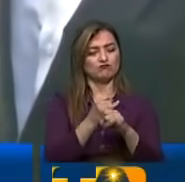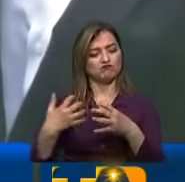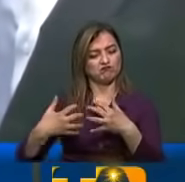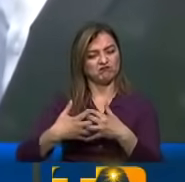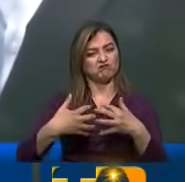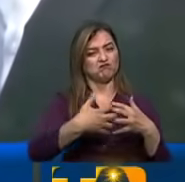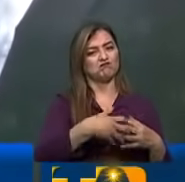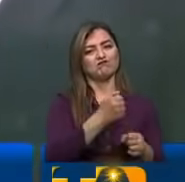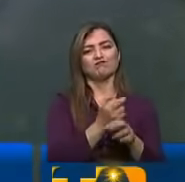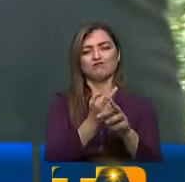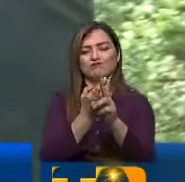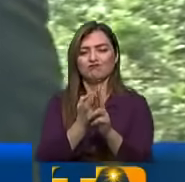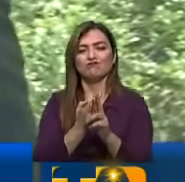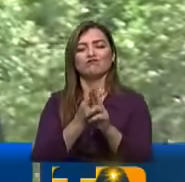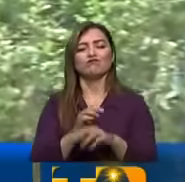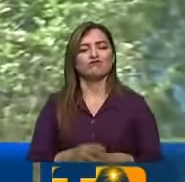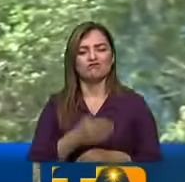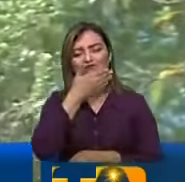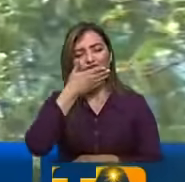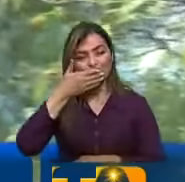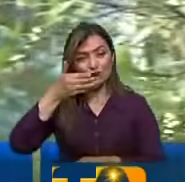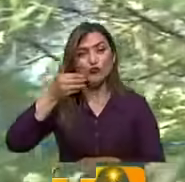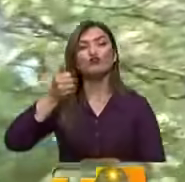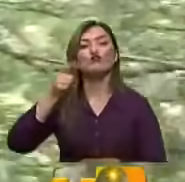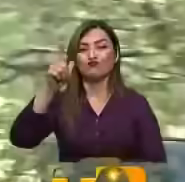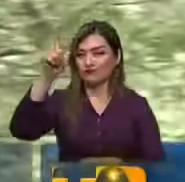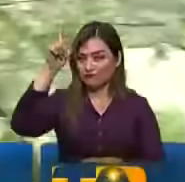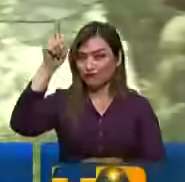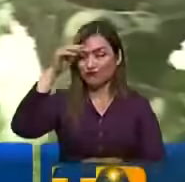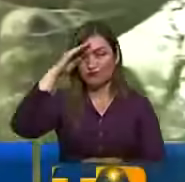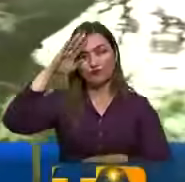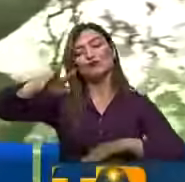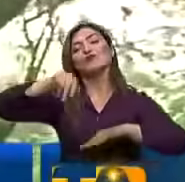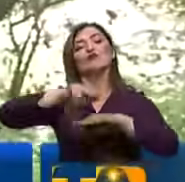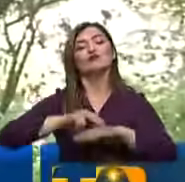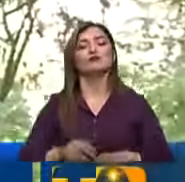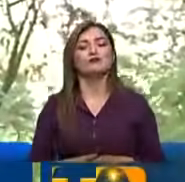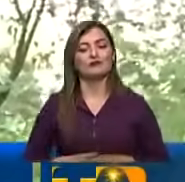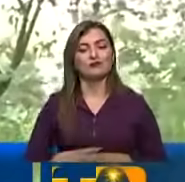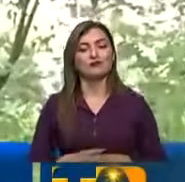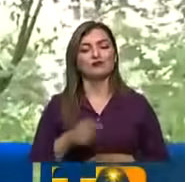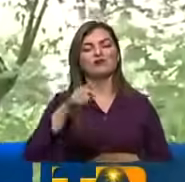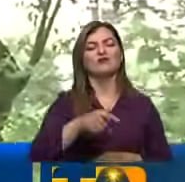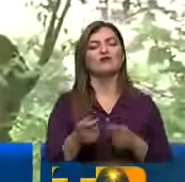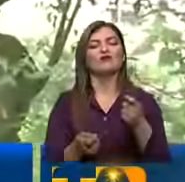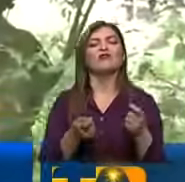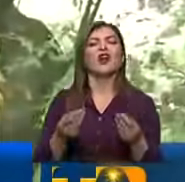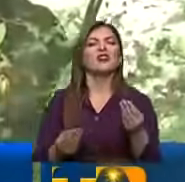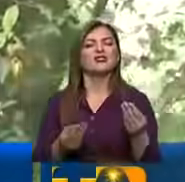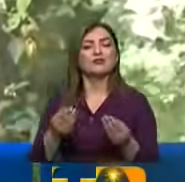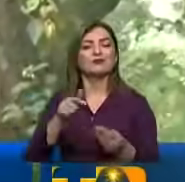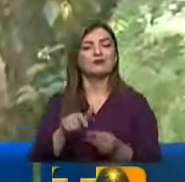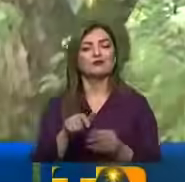instituciones, los resultados van a ser mucho mejores bajo el liderazgo, obviamente, de la Policía Nacional. Acá el día de hoy tenemos la presencia